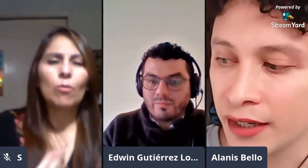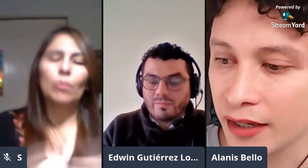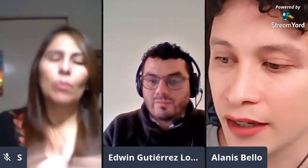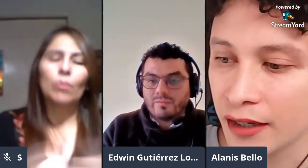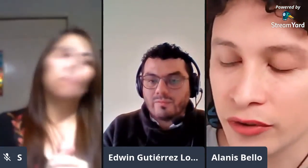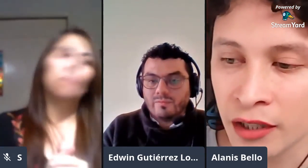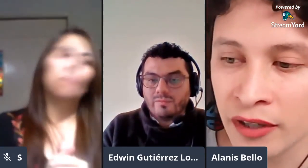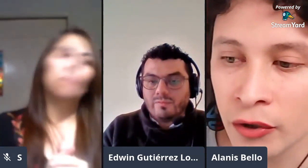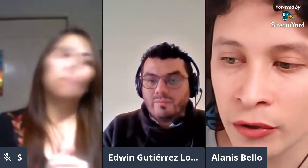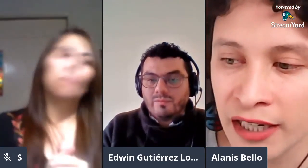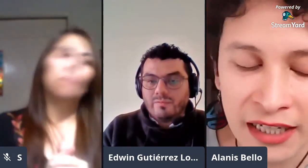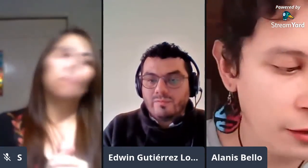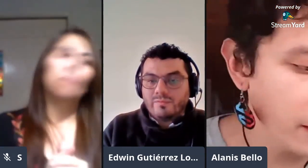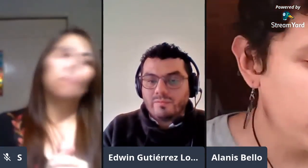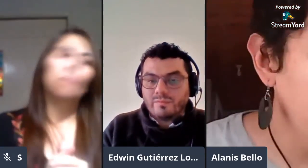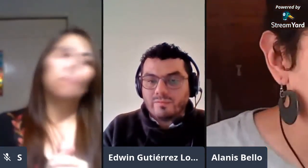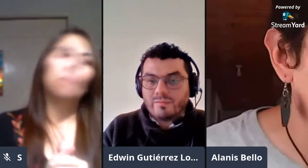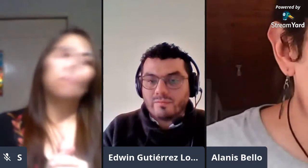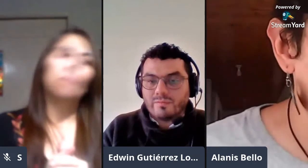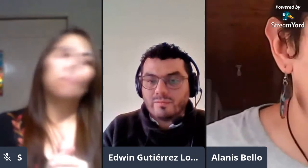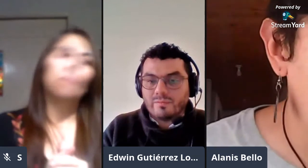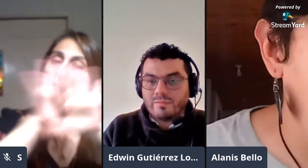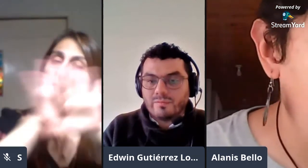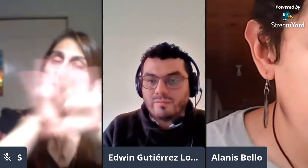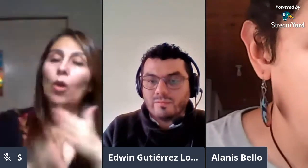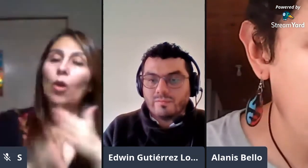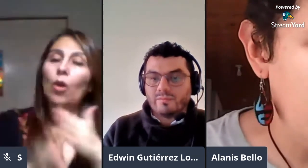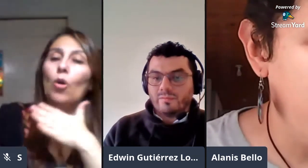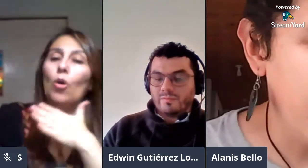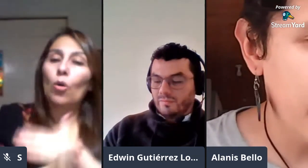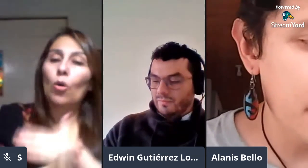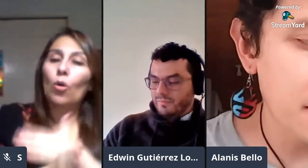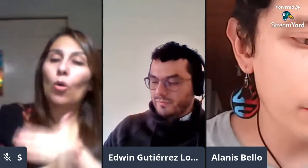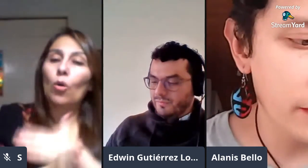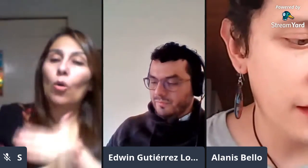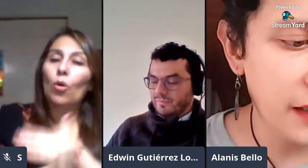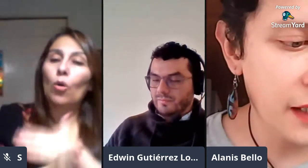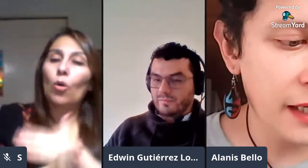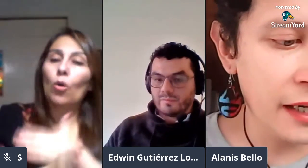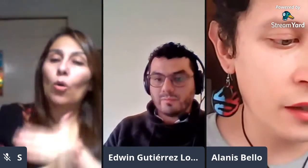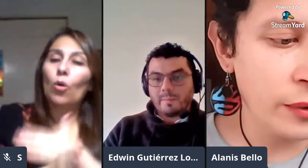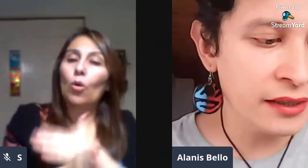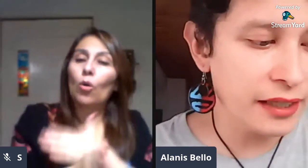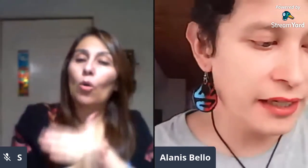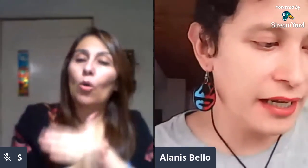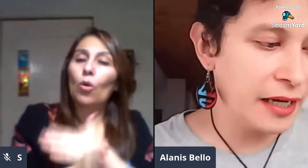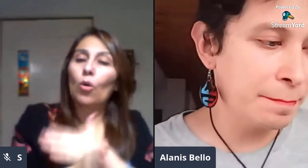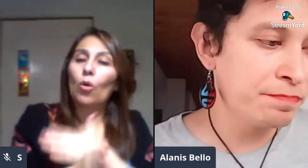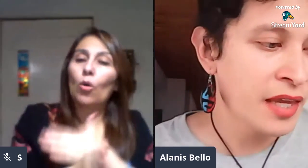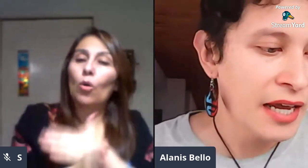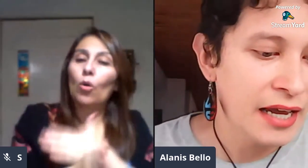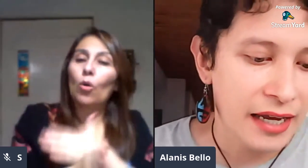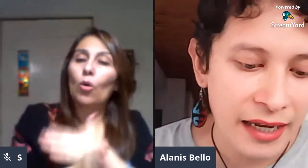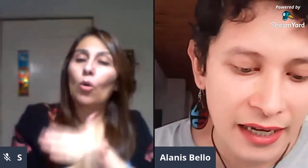Claro, continuando con el hilo argumental que exponía Ángela María, es importante tener en cuenta